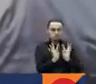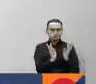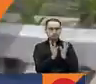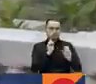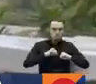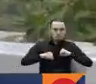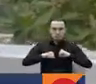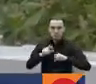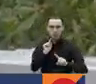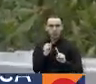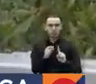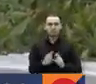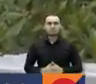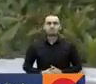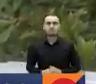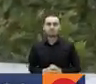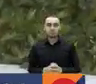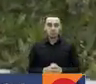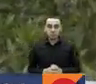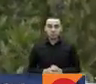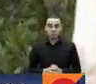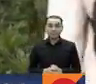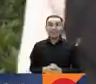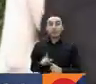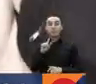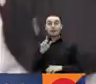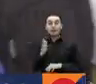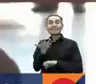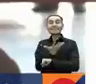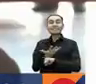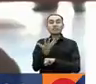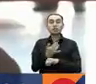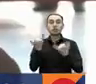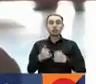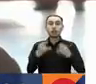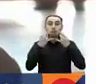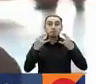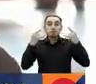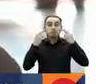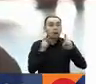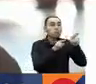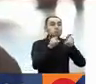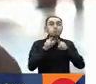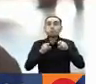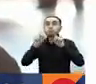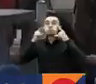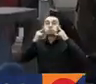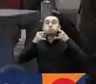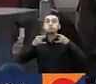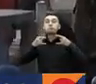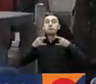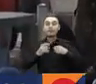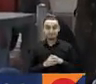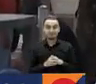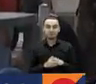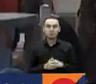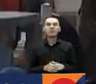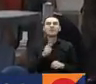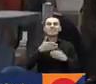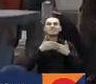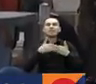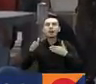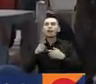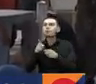operativo. Dentro de 5 horas terminará el uso obligatorio en espacios cerrados. La medida será para